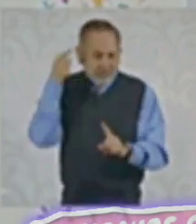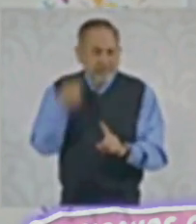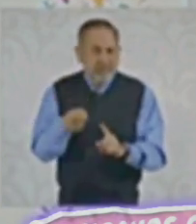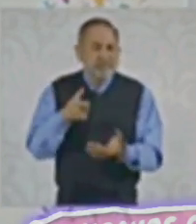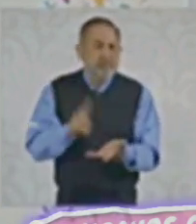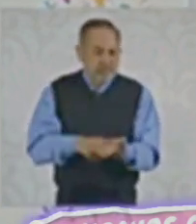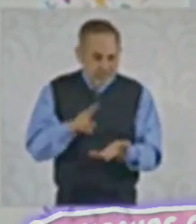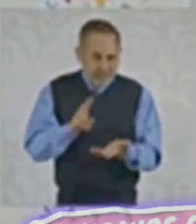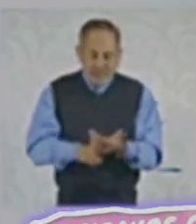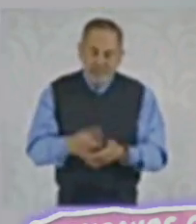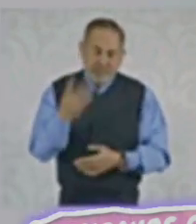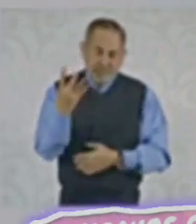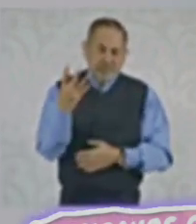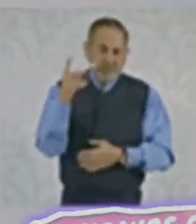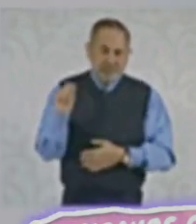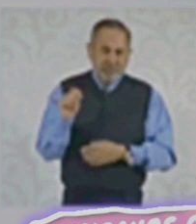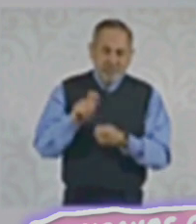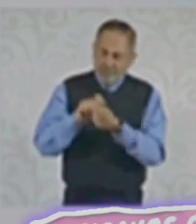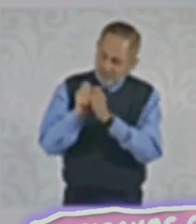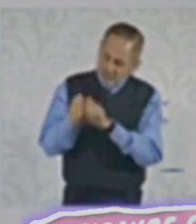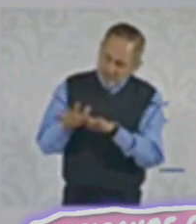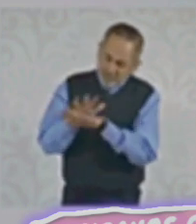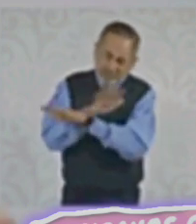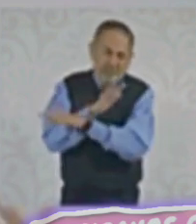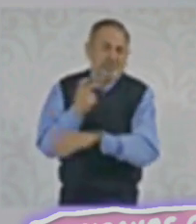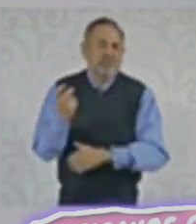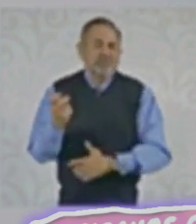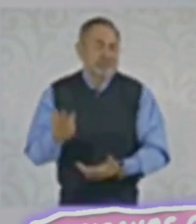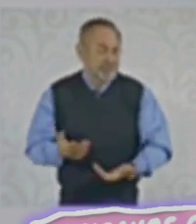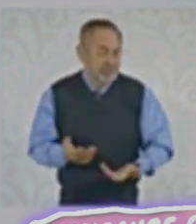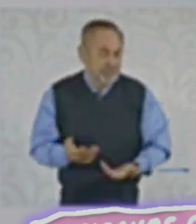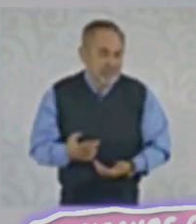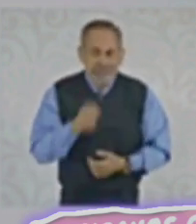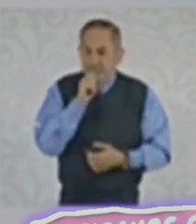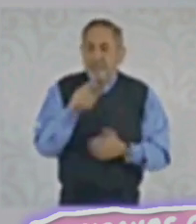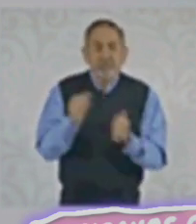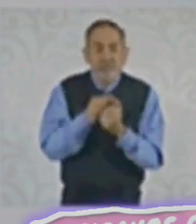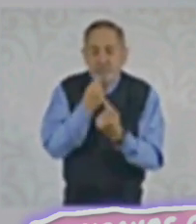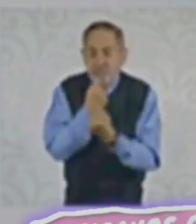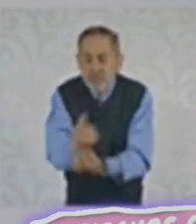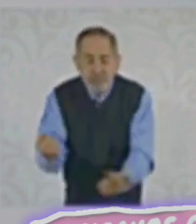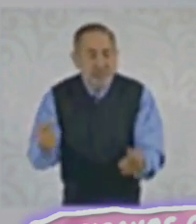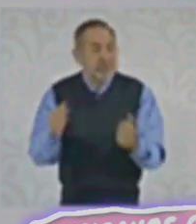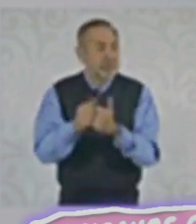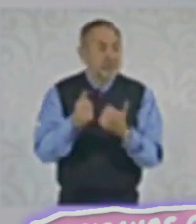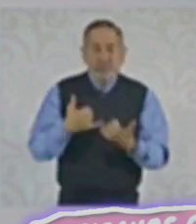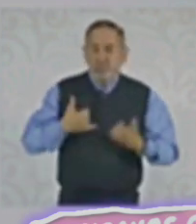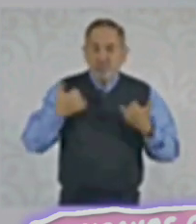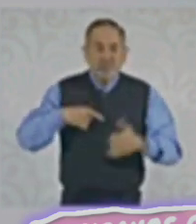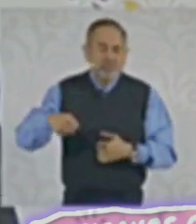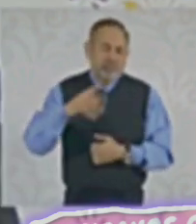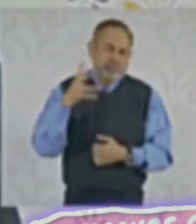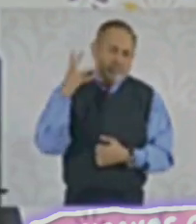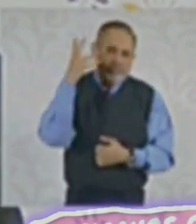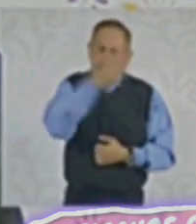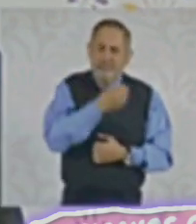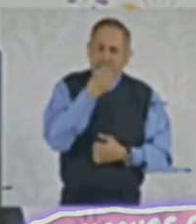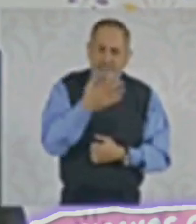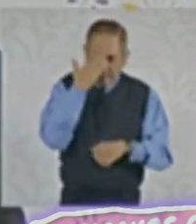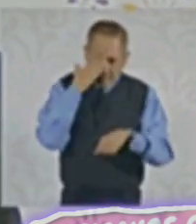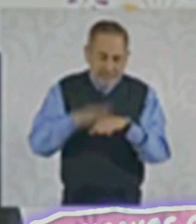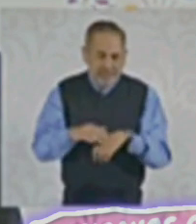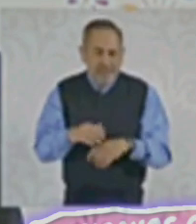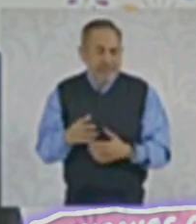fundamental de la Cuarta Transformación. Y además hacerlo con niños y niñas, es algo muy bello.